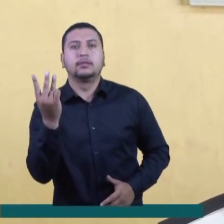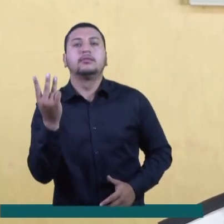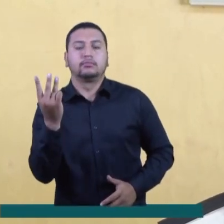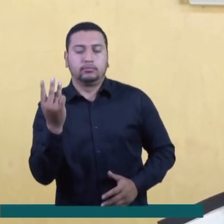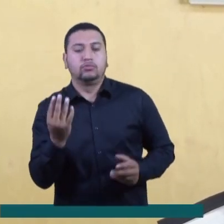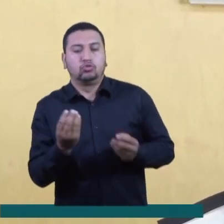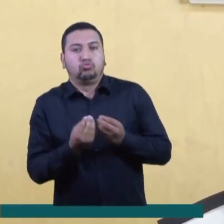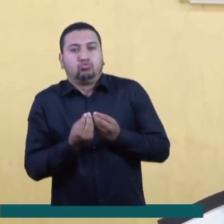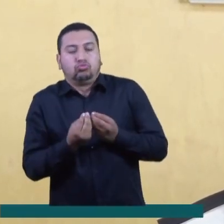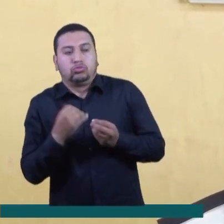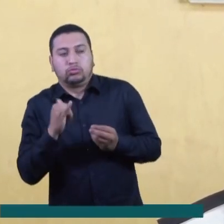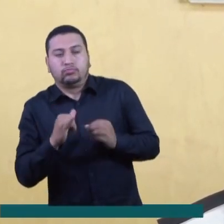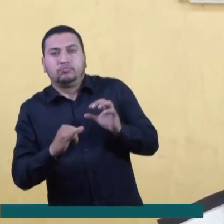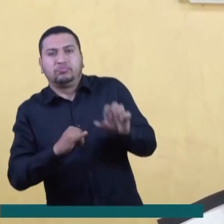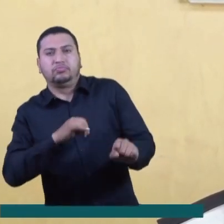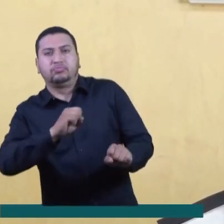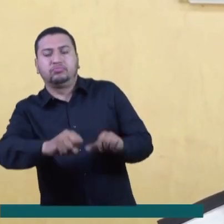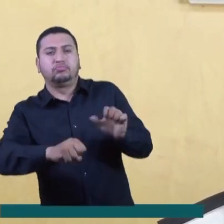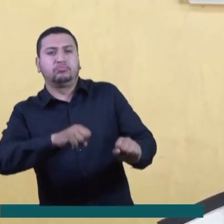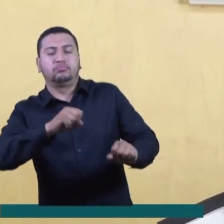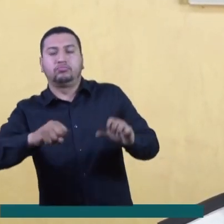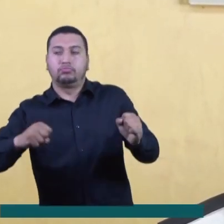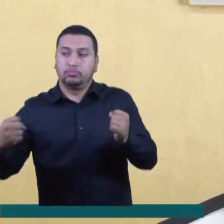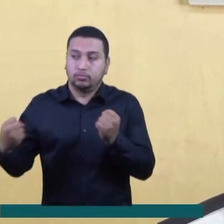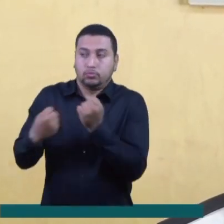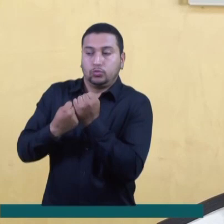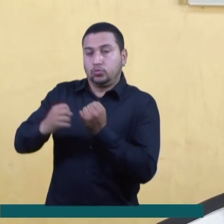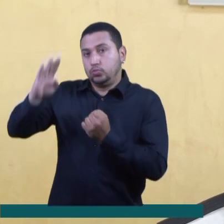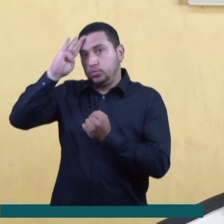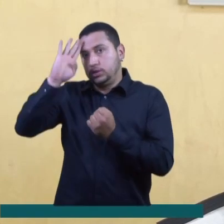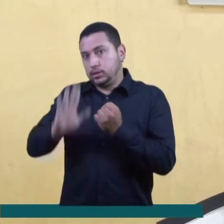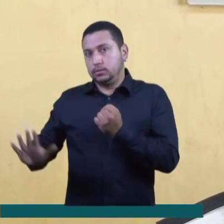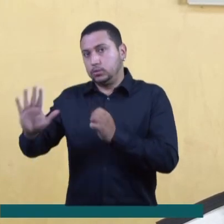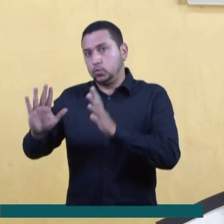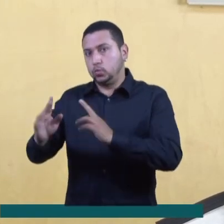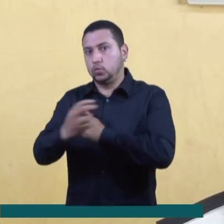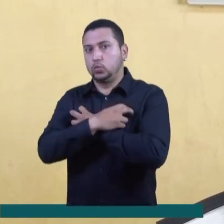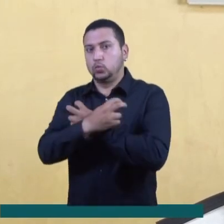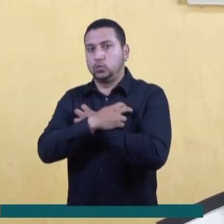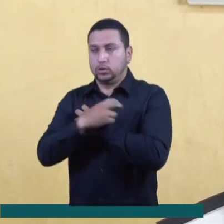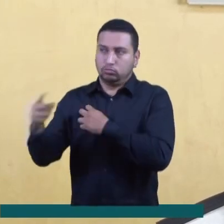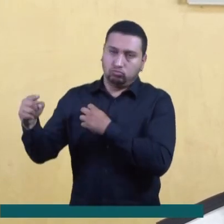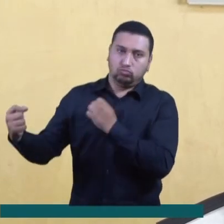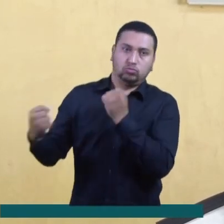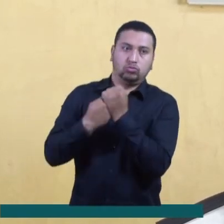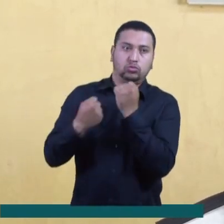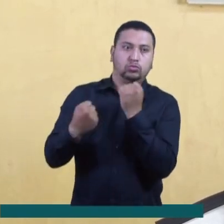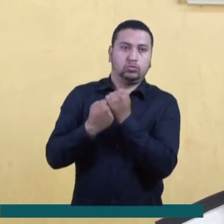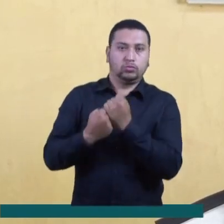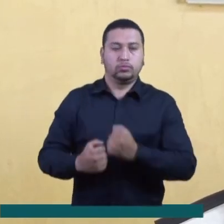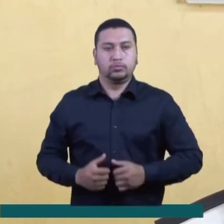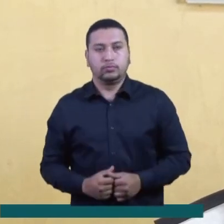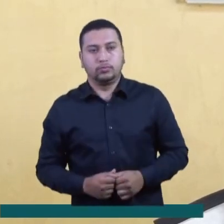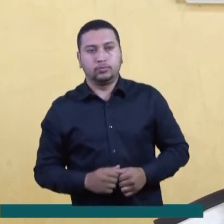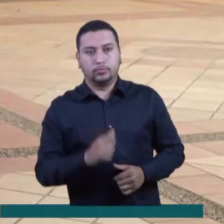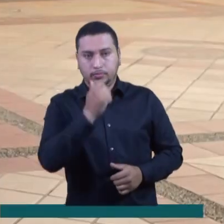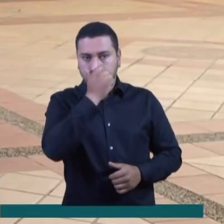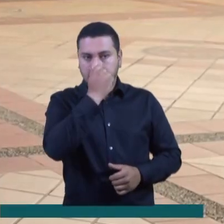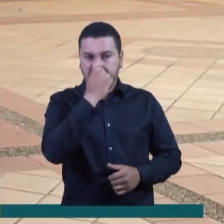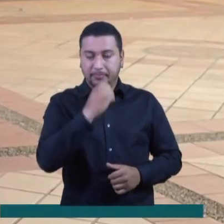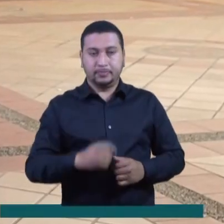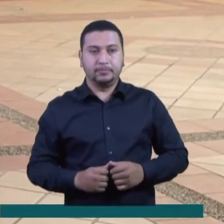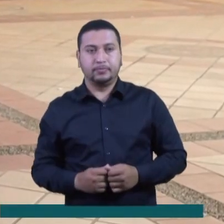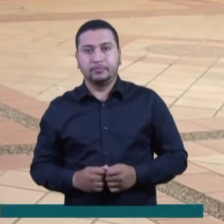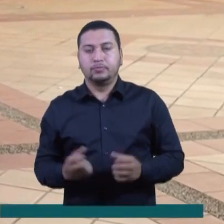incautadas por el grupo anti contrabando con el apoyo de la policía departamental del huila quienes nos vienen haciendo el acompañamiento que